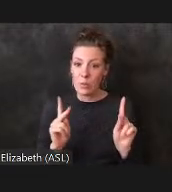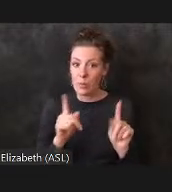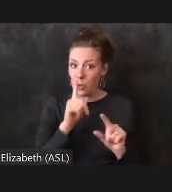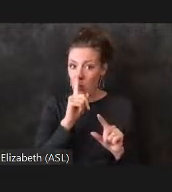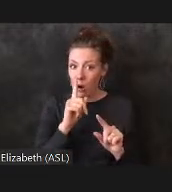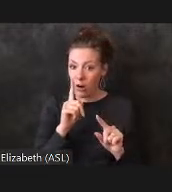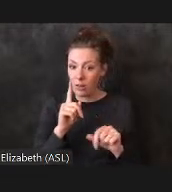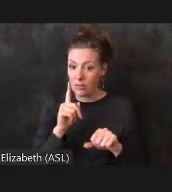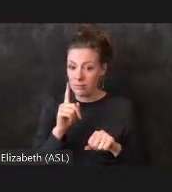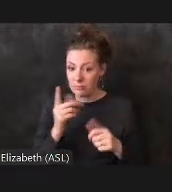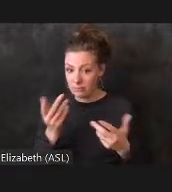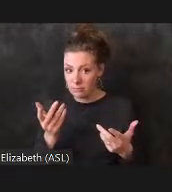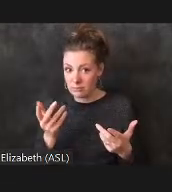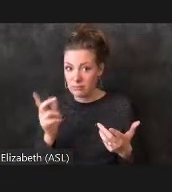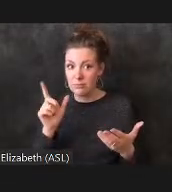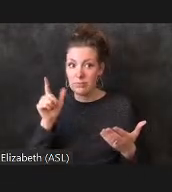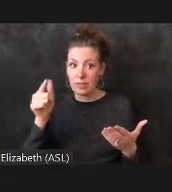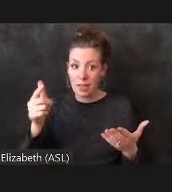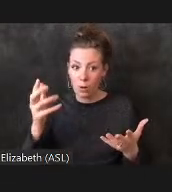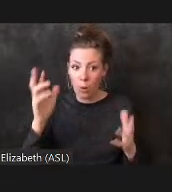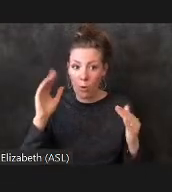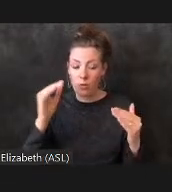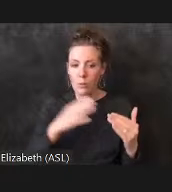Y todavía para...